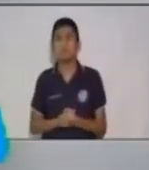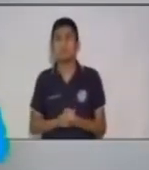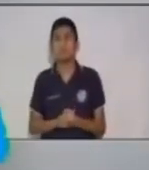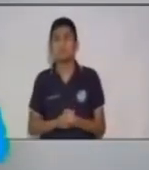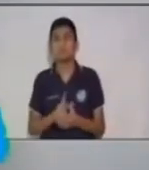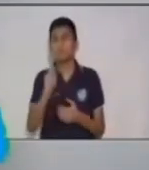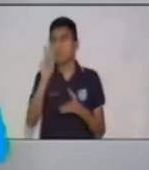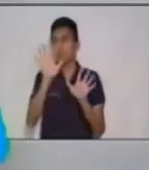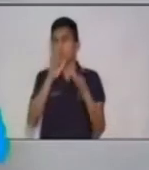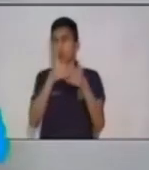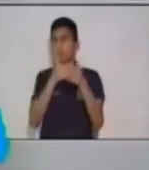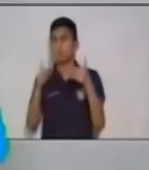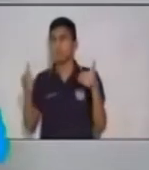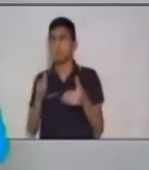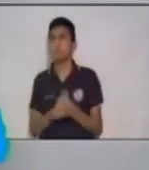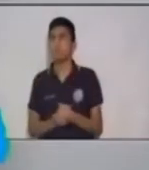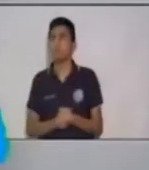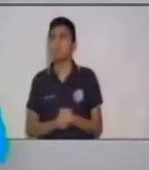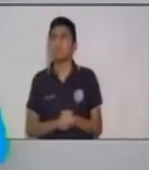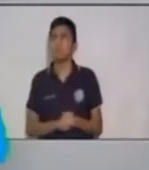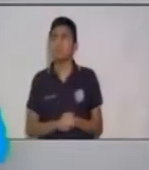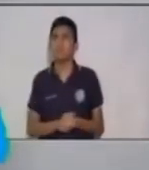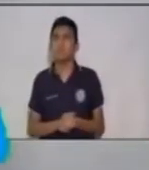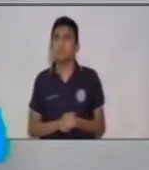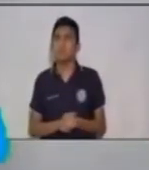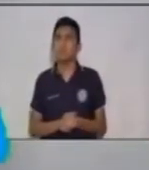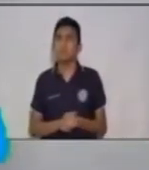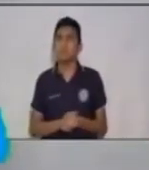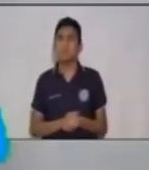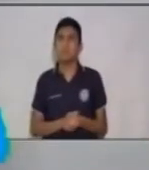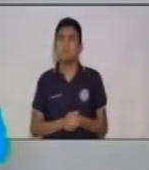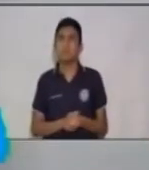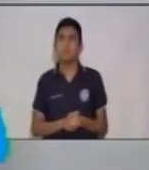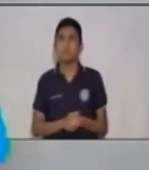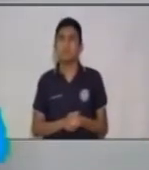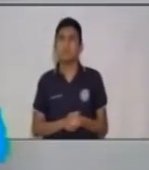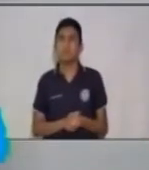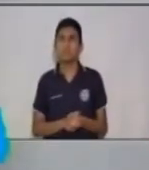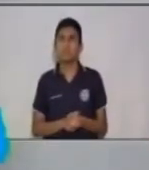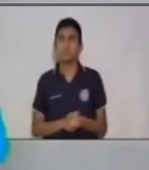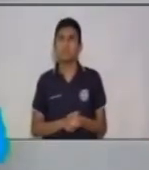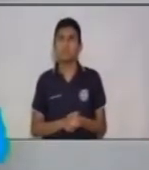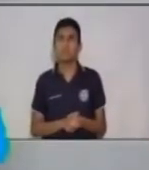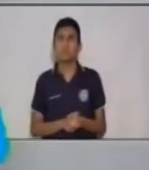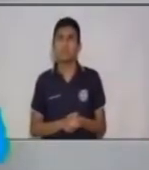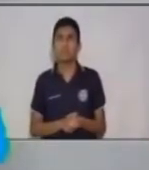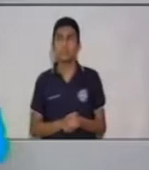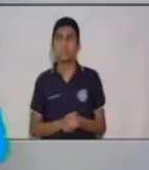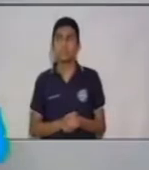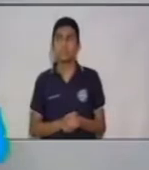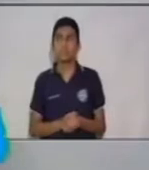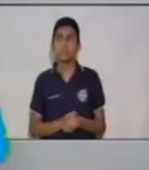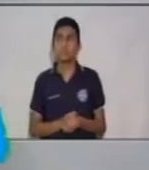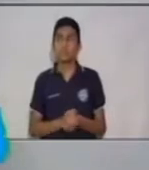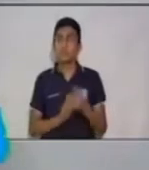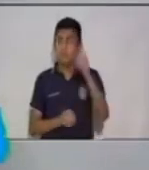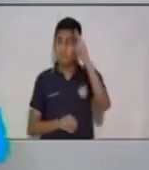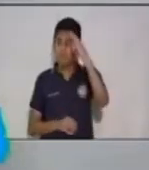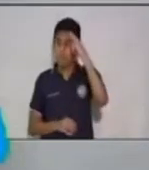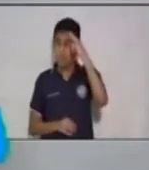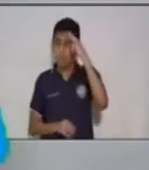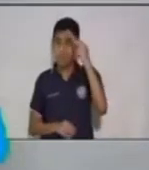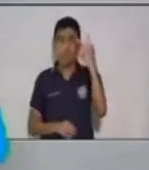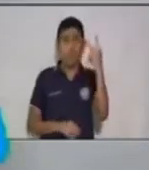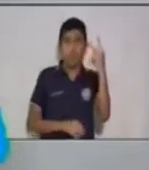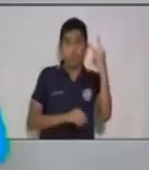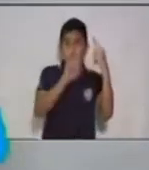y estaríamos cerrando nosotros nuestro corchete. Repasemos. El 2, muy